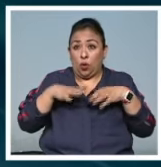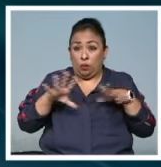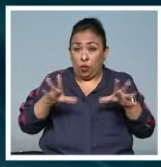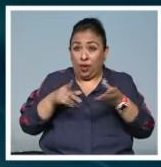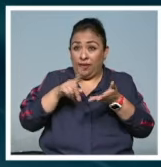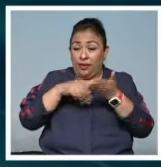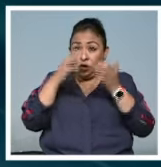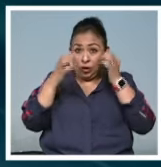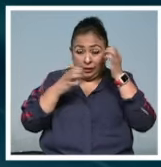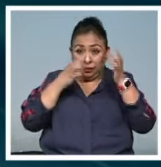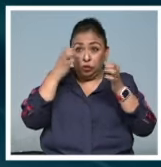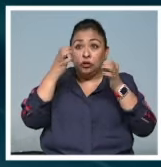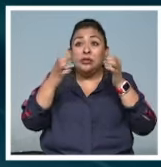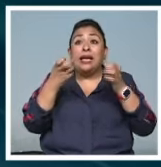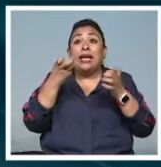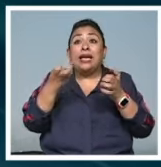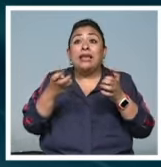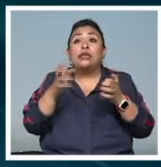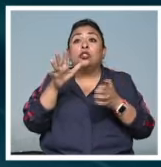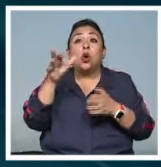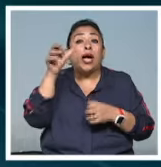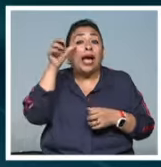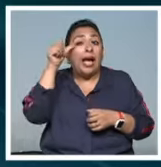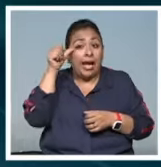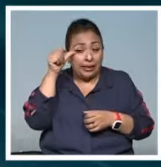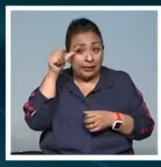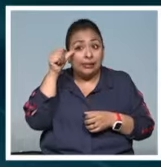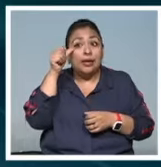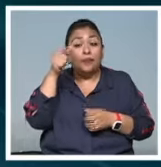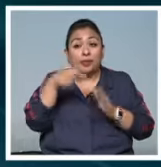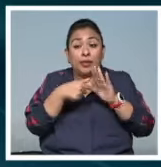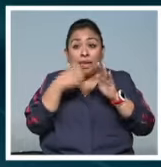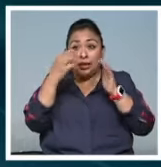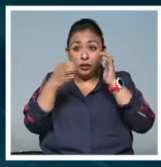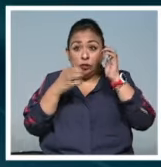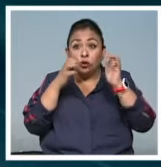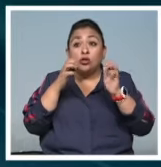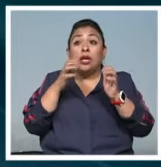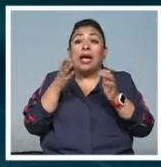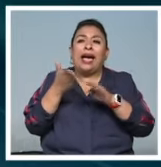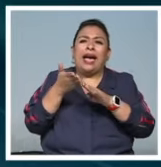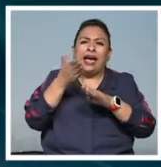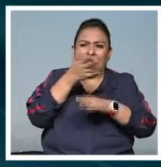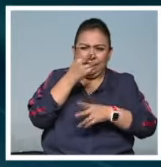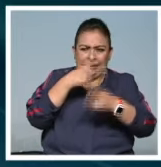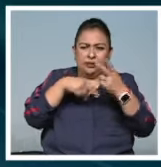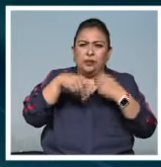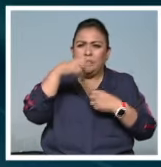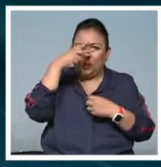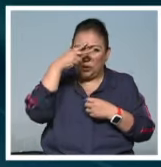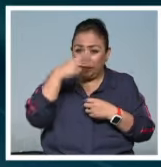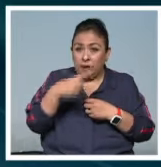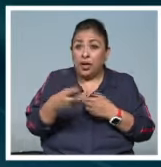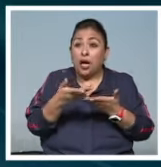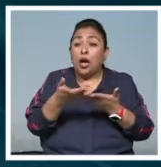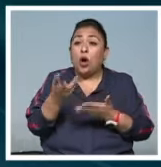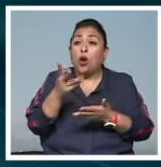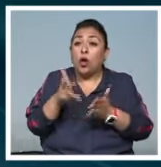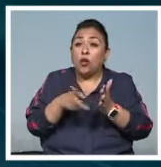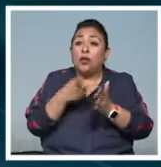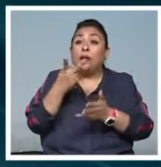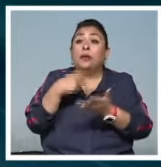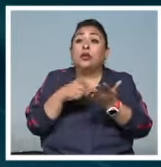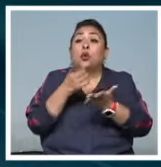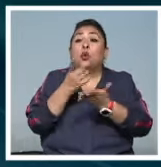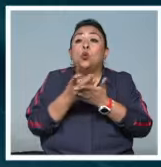conforman la exposición es el continente asiático. Esta muestra ha estado con la anterioridad en nuestro país y ahora regresa como la única